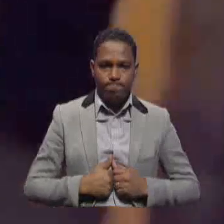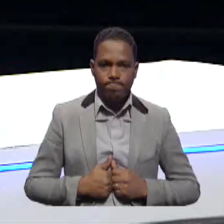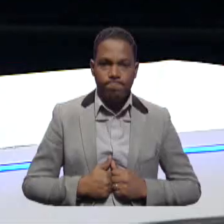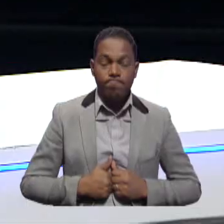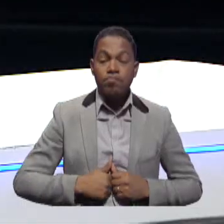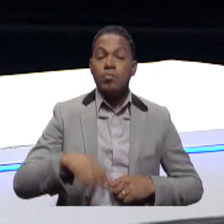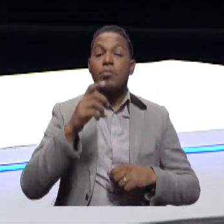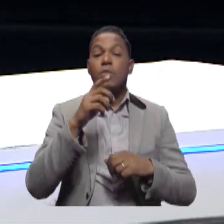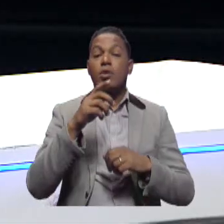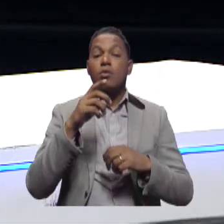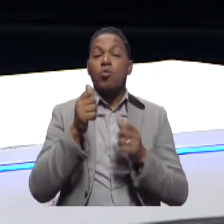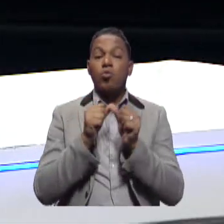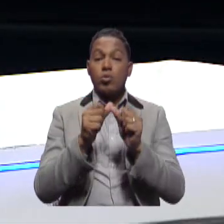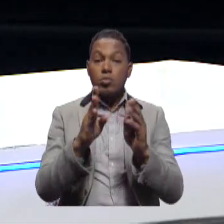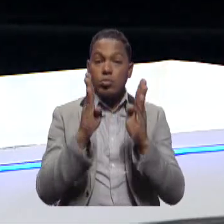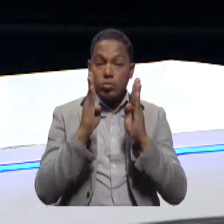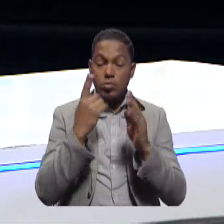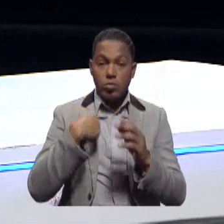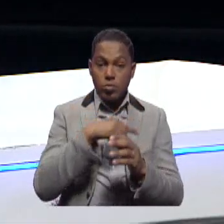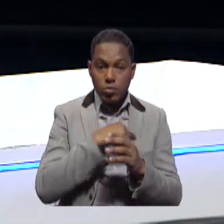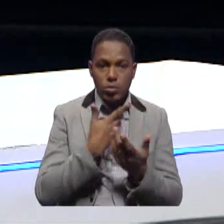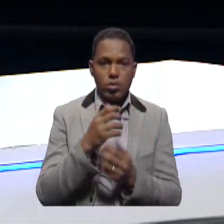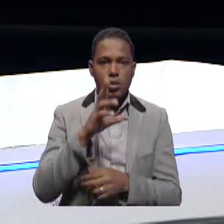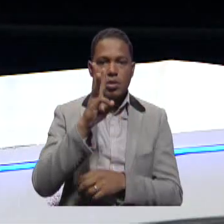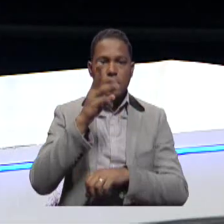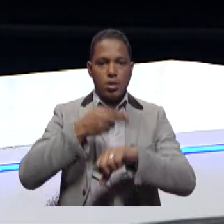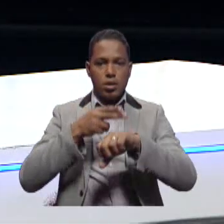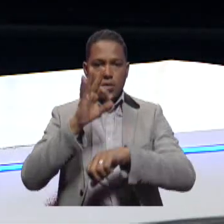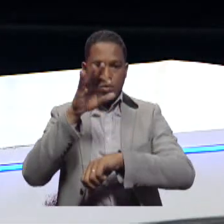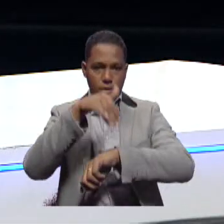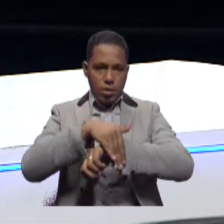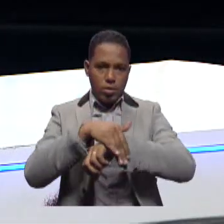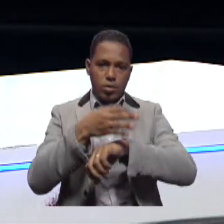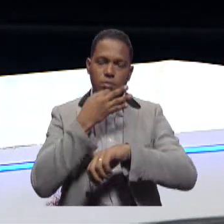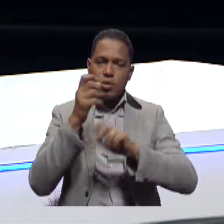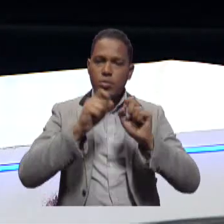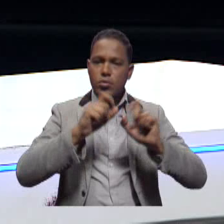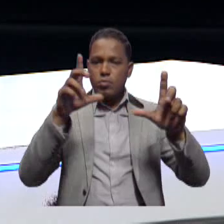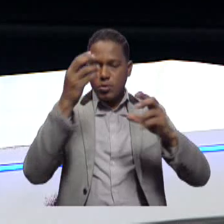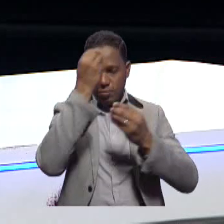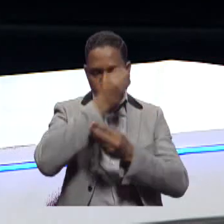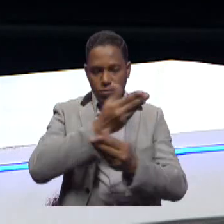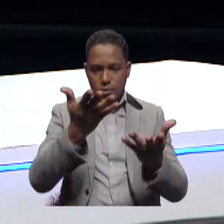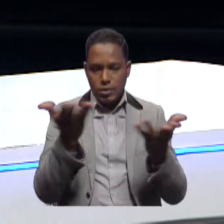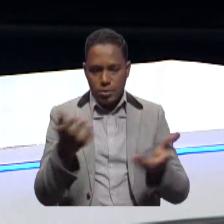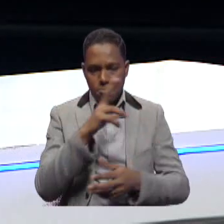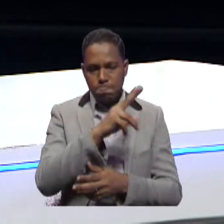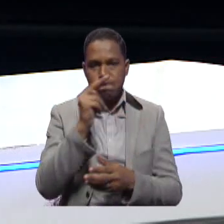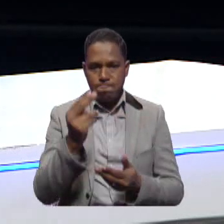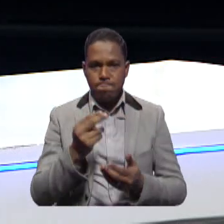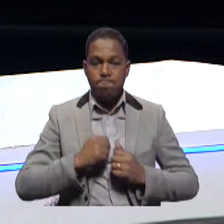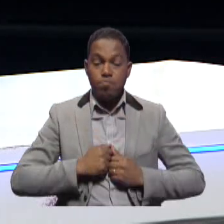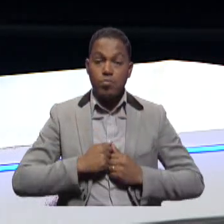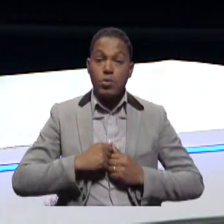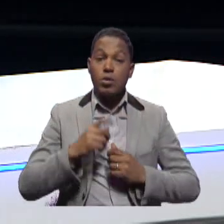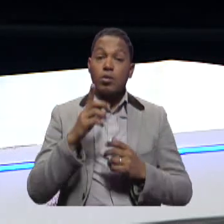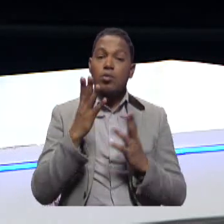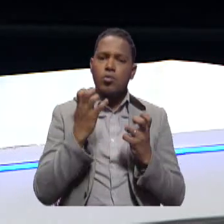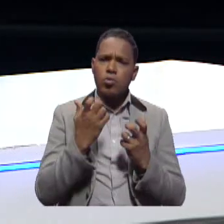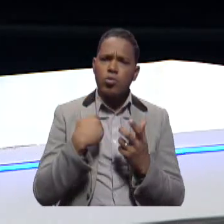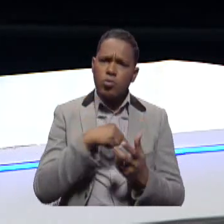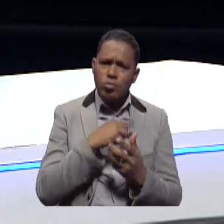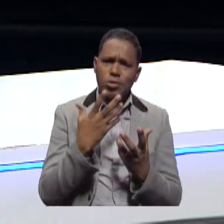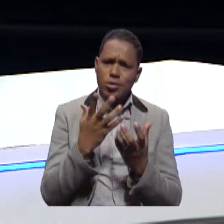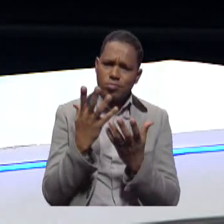sintonía junto a nosotros. Les recuerdo que a las 6 de la tarde y 9 de la noche son nuestras próximas emisiones informativas de Central de Noticias. Allí queremos verlos.